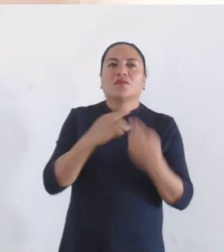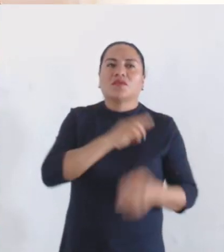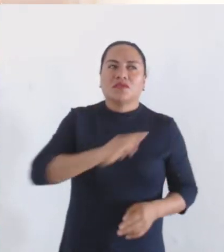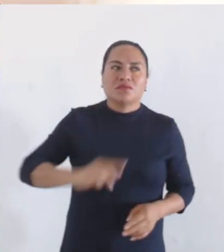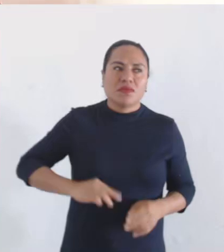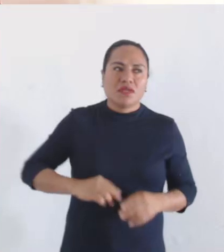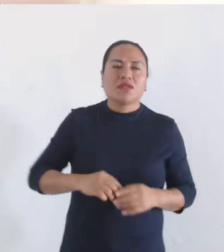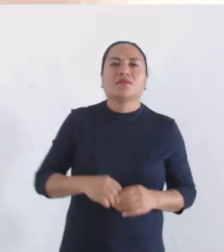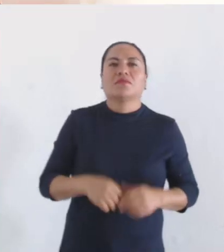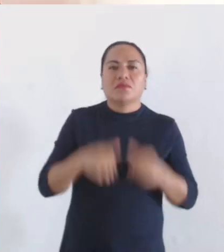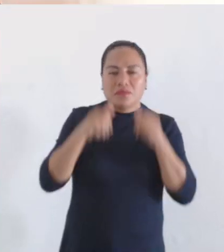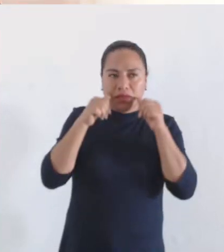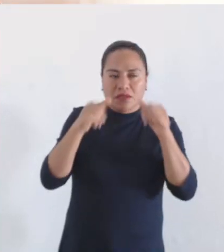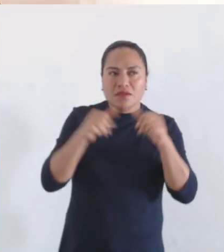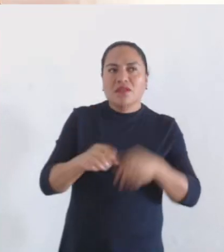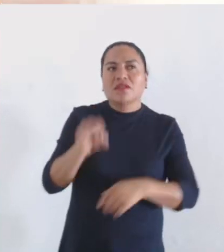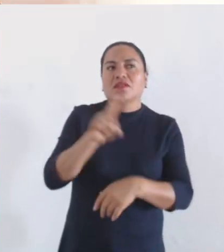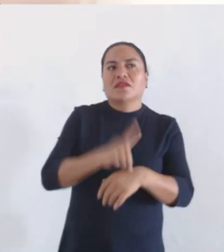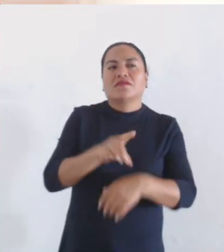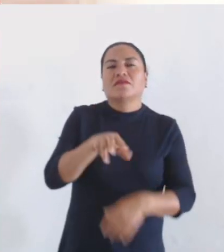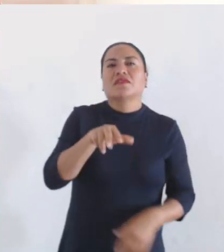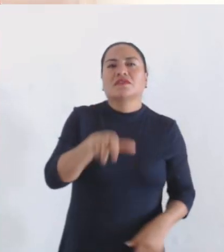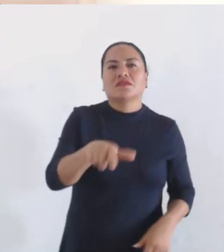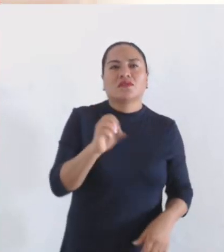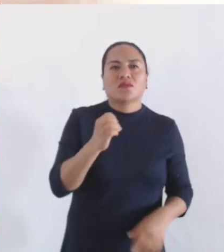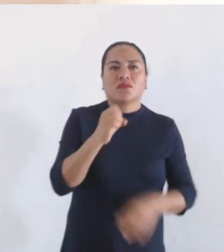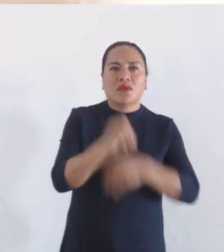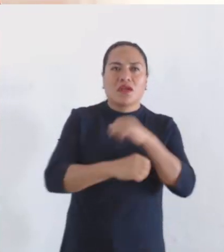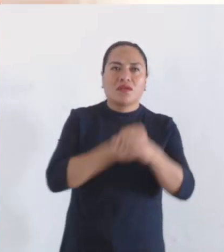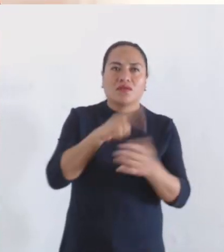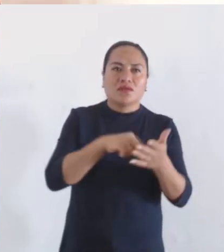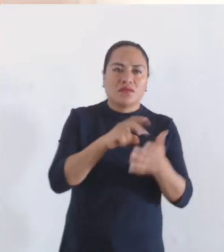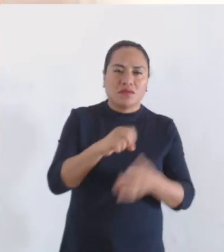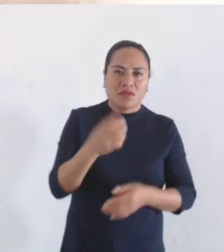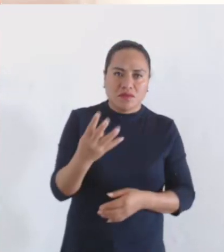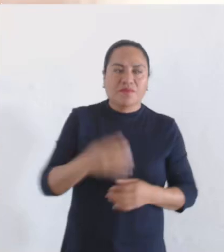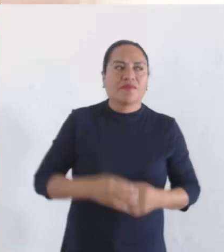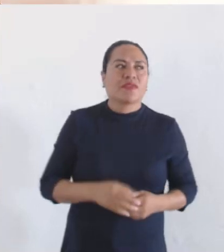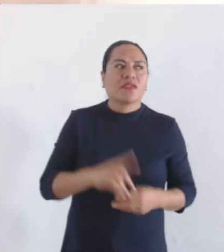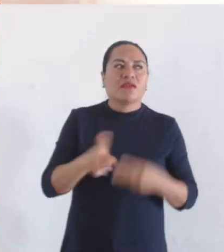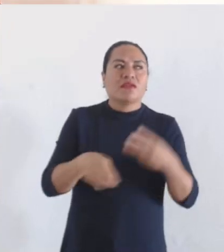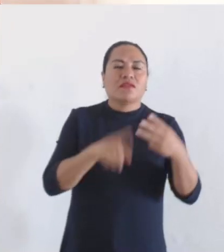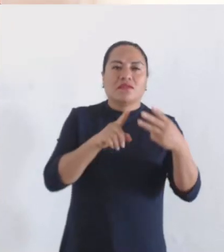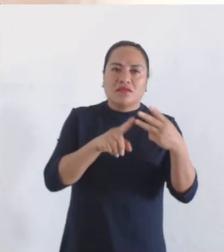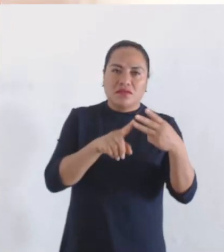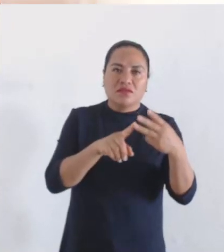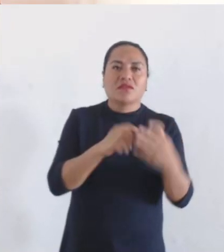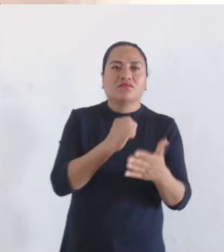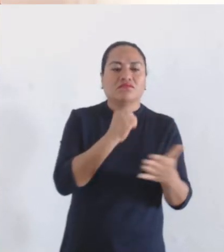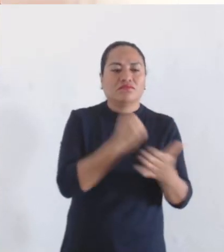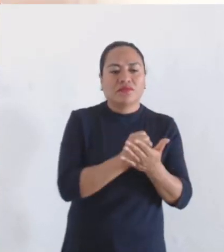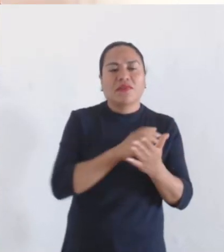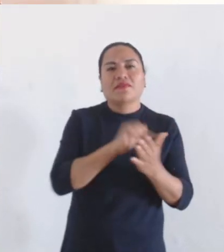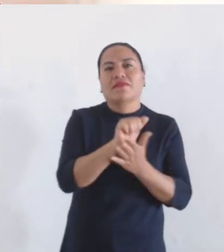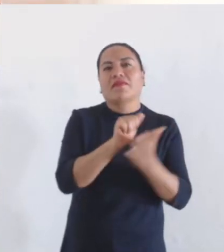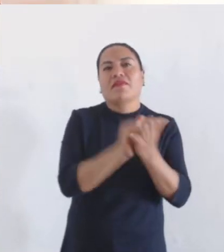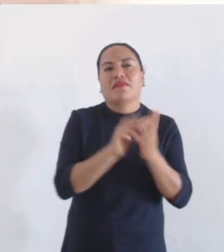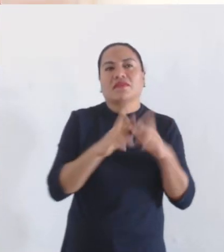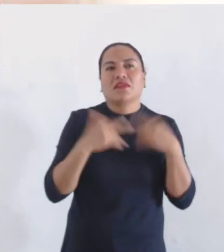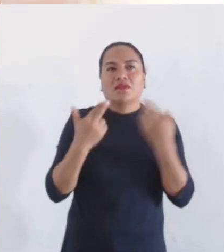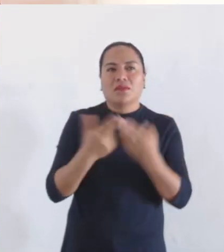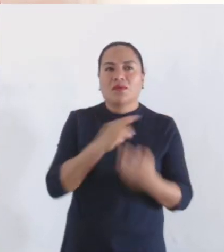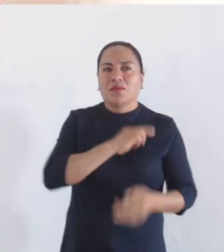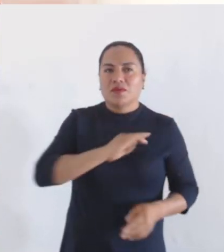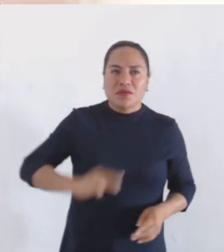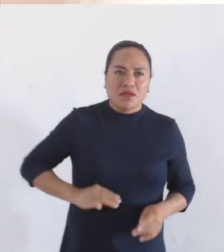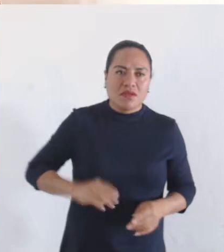sesión ordinaria de Cabildo de fecha 17 de octubre del año 2024. Tercero, aprobación del acta de la sesión ordinaria de